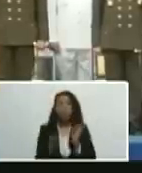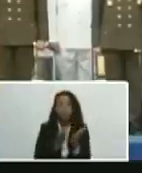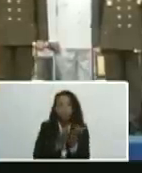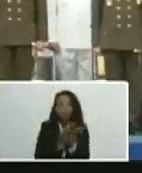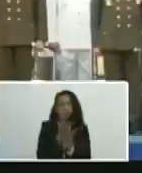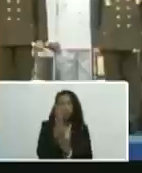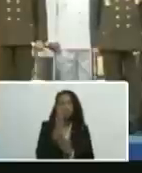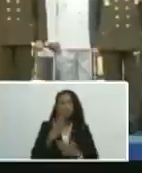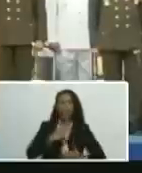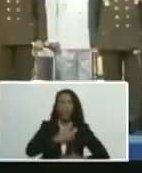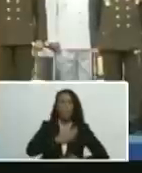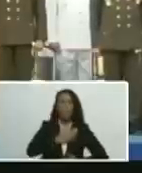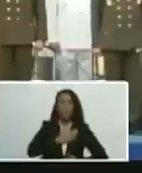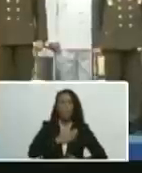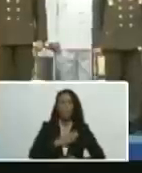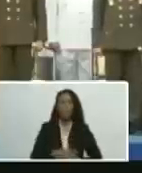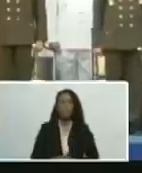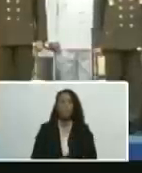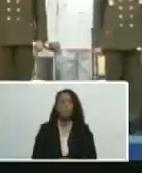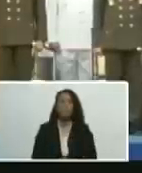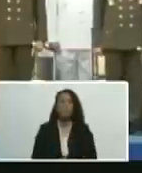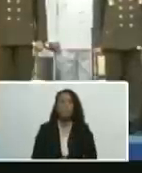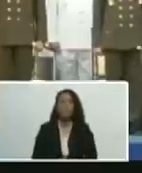afirmativo venezolano.